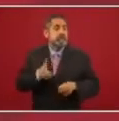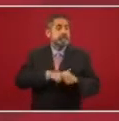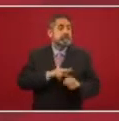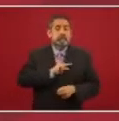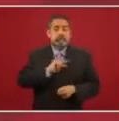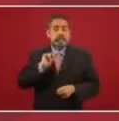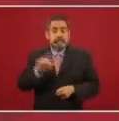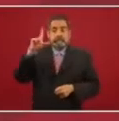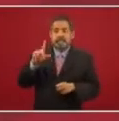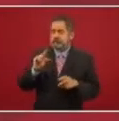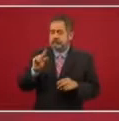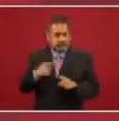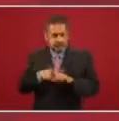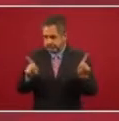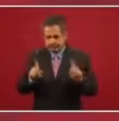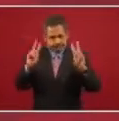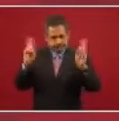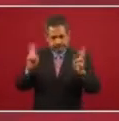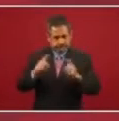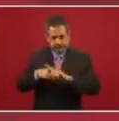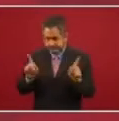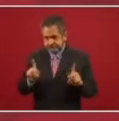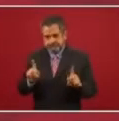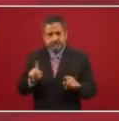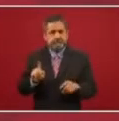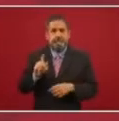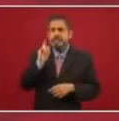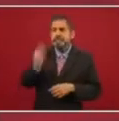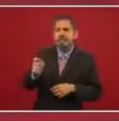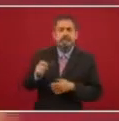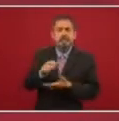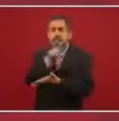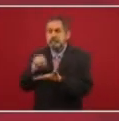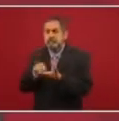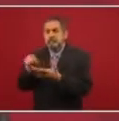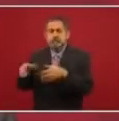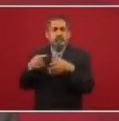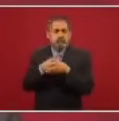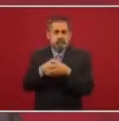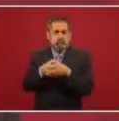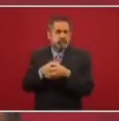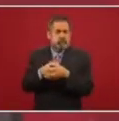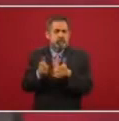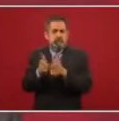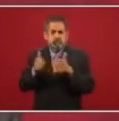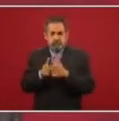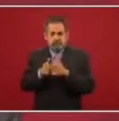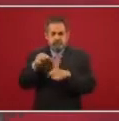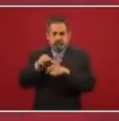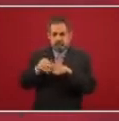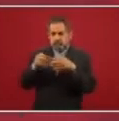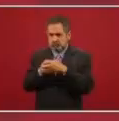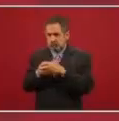en la atención de coronavirus que quede muy claro esto son unidades de salud ordinarias es decir comunes